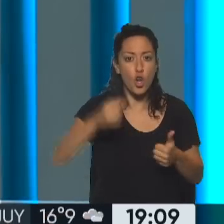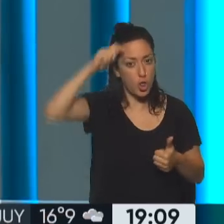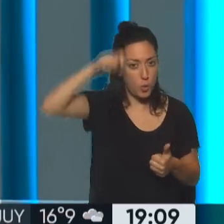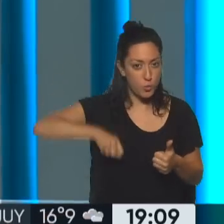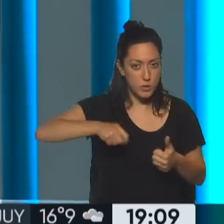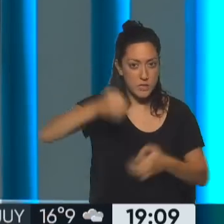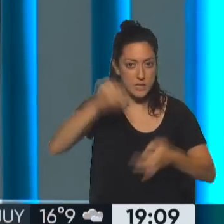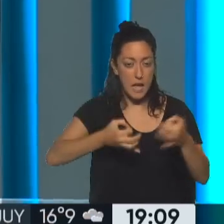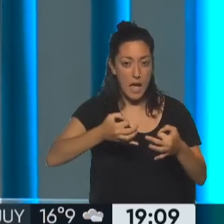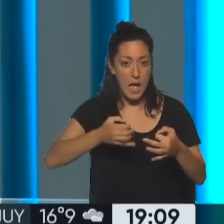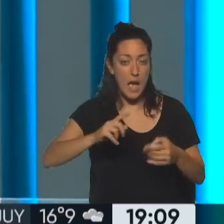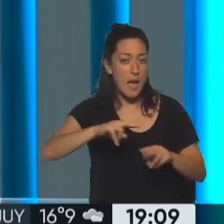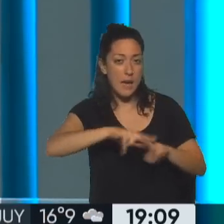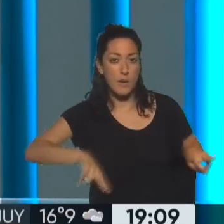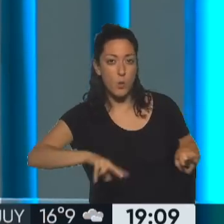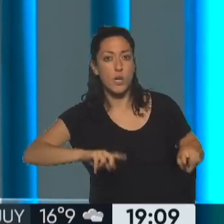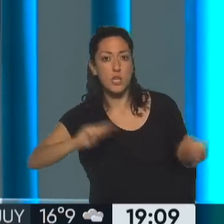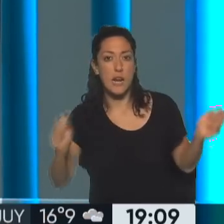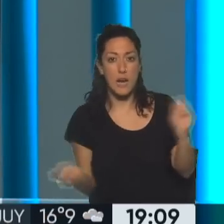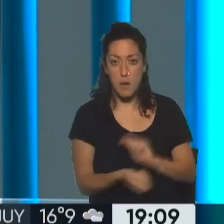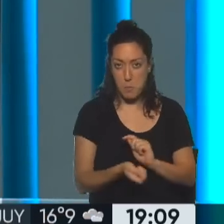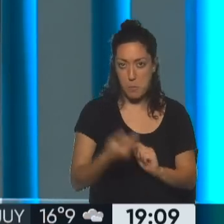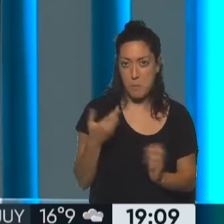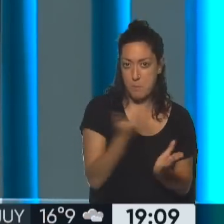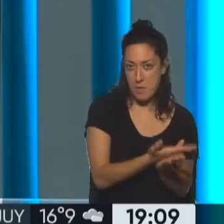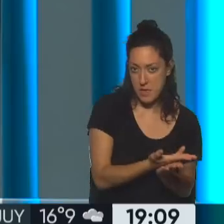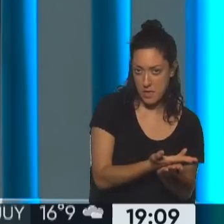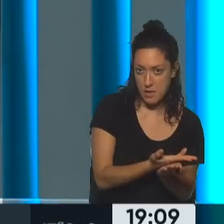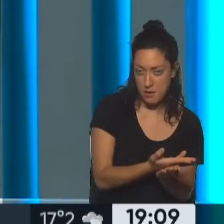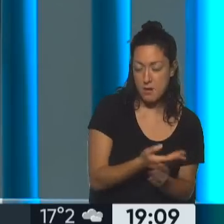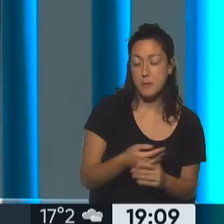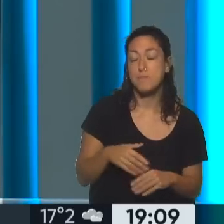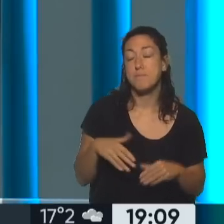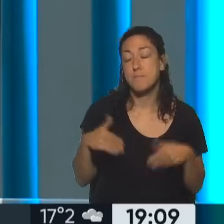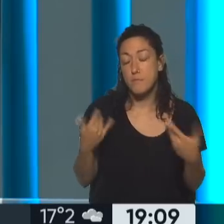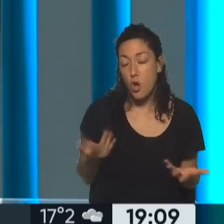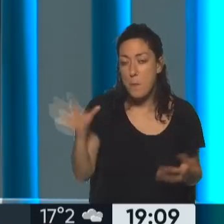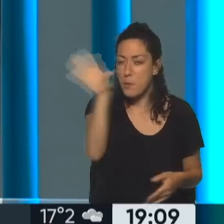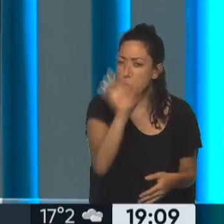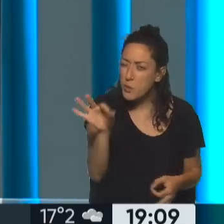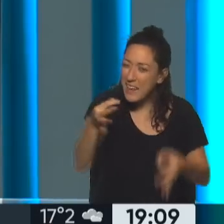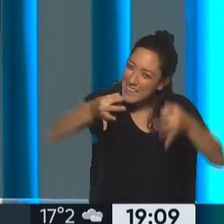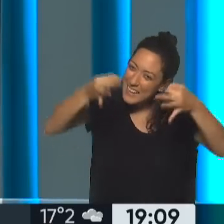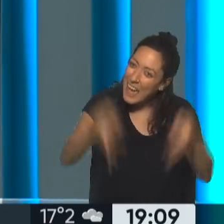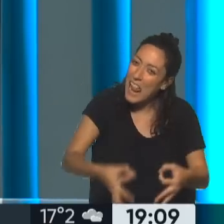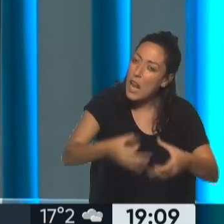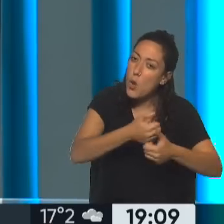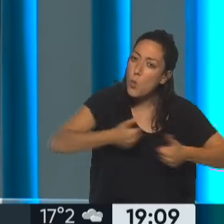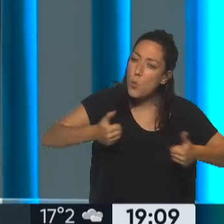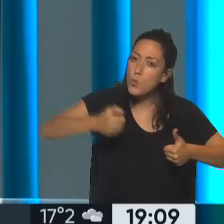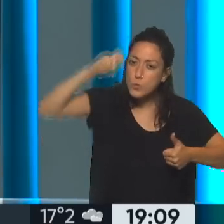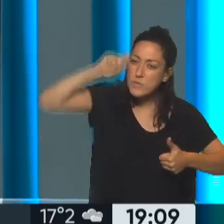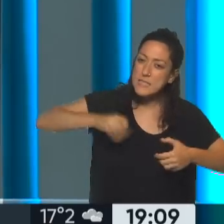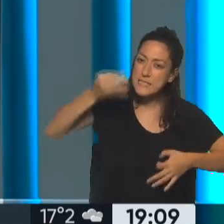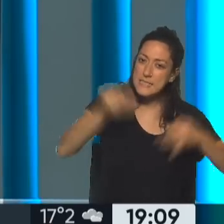donde dijo blanco, ahora diga, bueno, no estoy tan de acuerdo con el blanco. ¿Existe alguna posibilidad real de que la Corte revea su